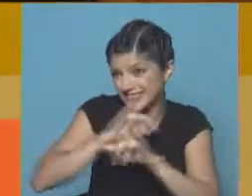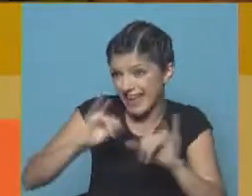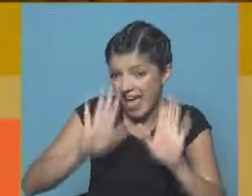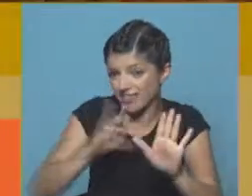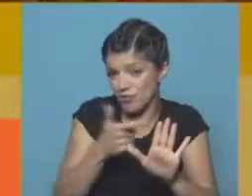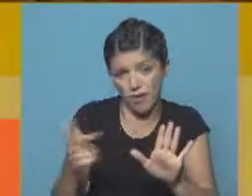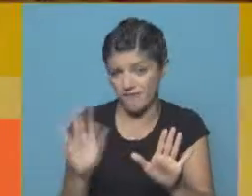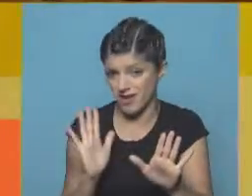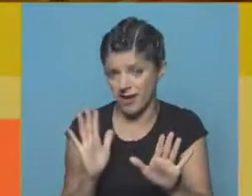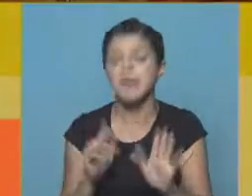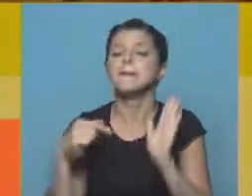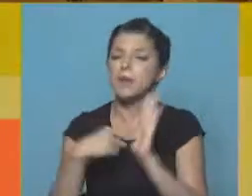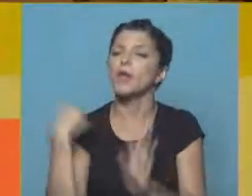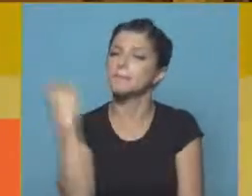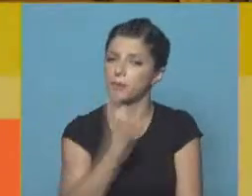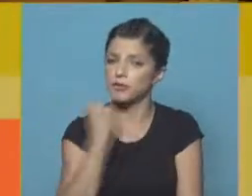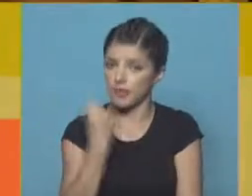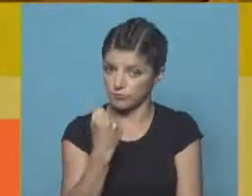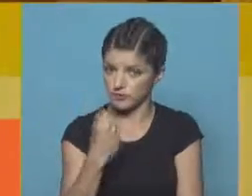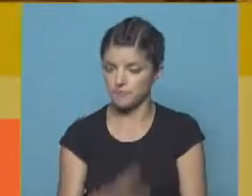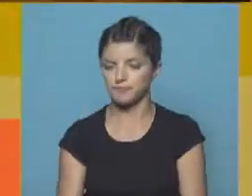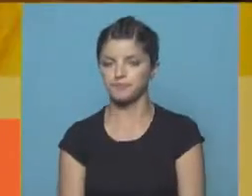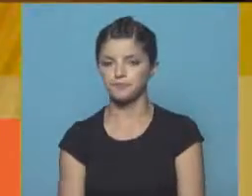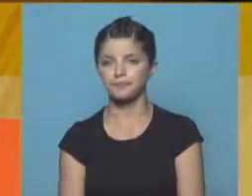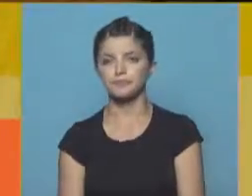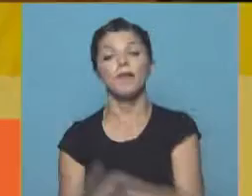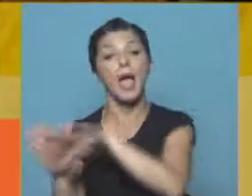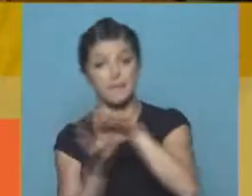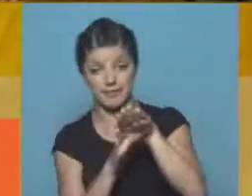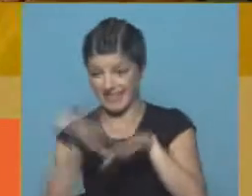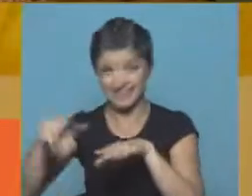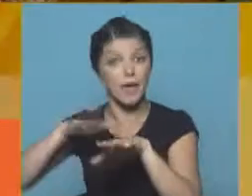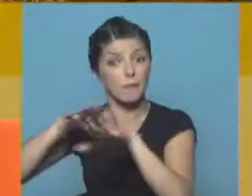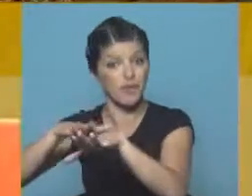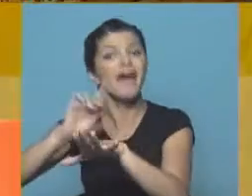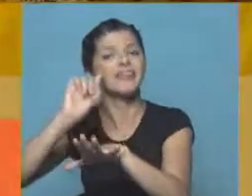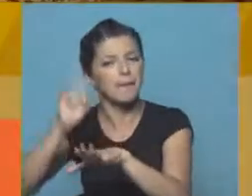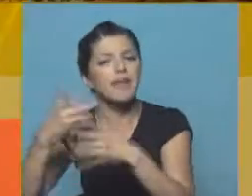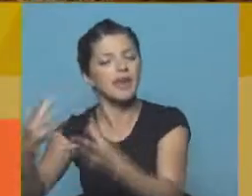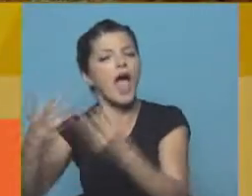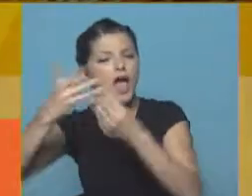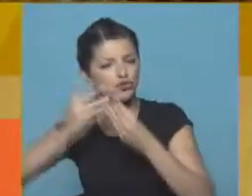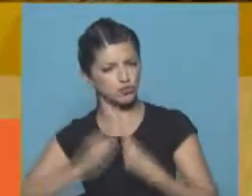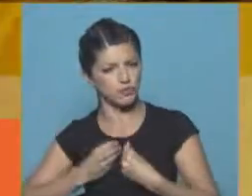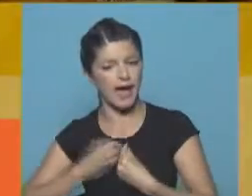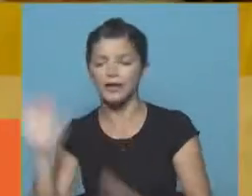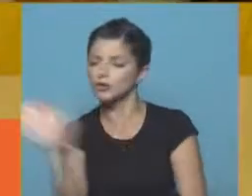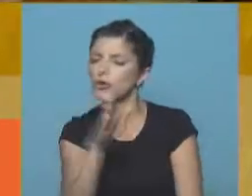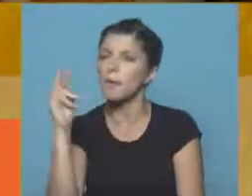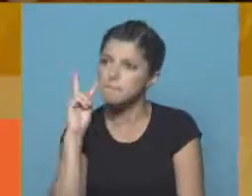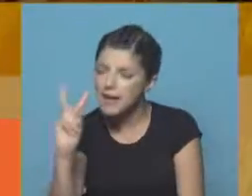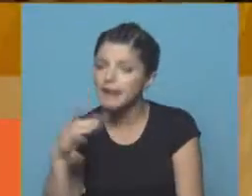me parece que eso es importante. Por otro lado, este tipo de manifestaciones creo que también contribuyen a que se tome conciencia y a que